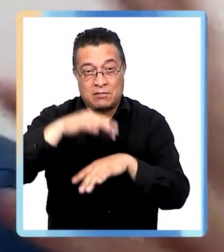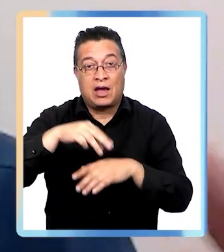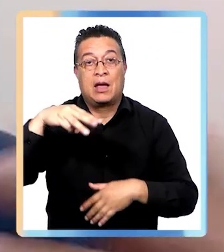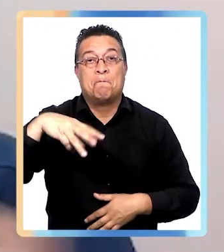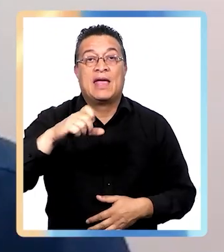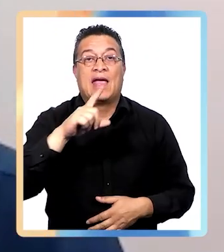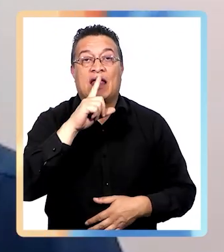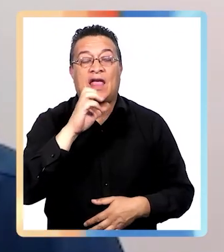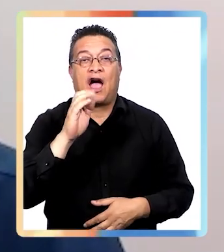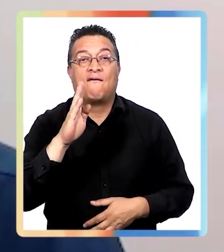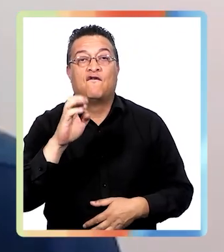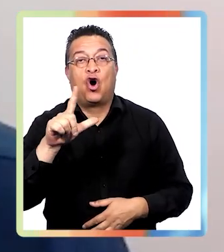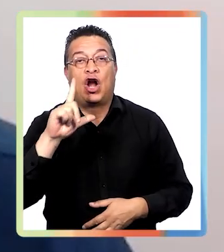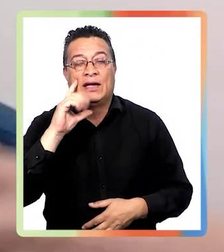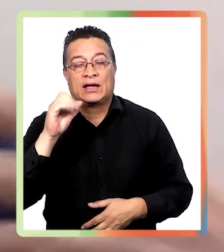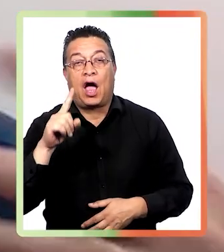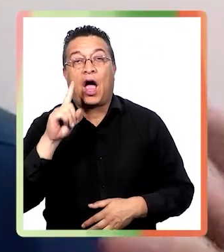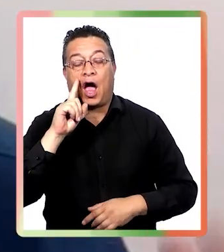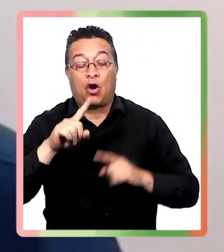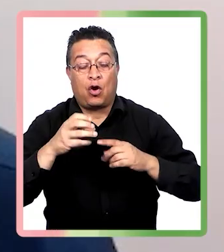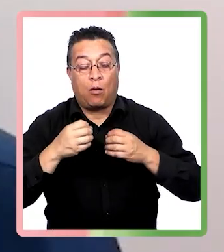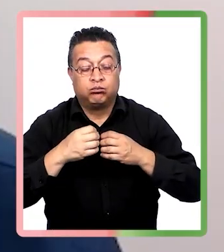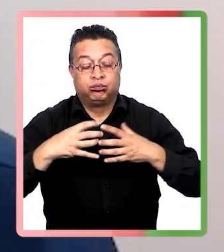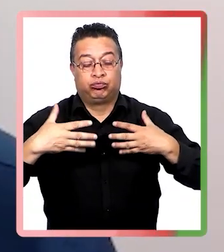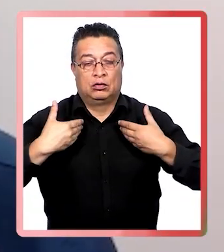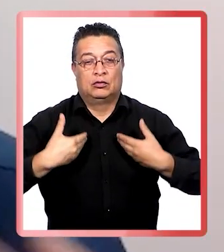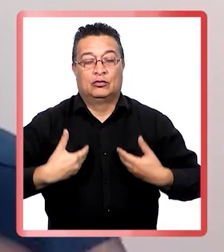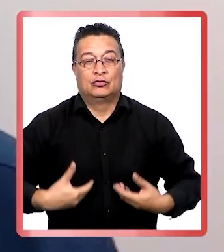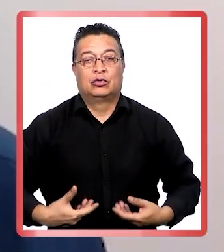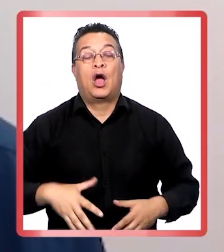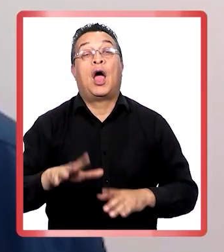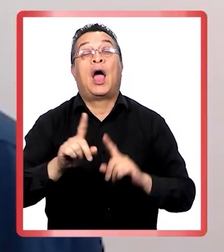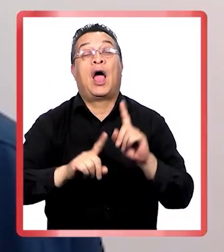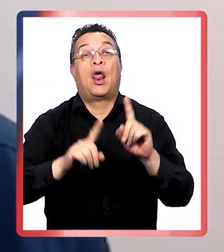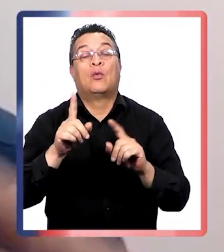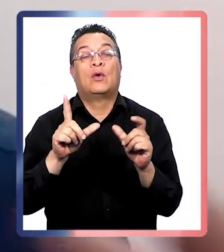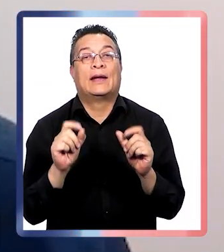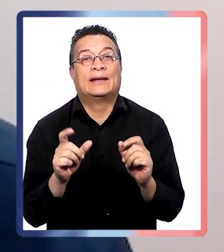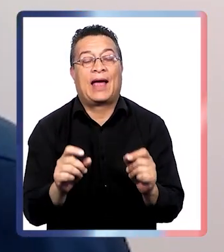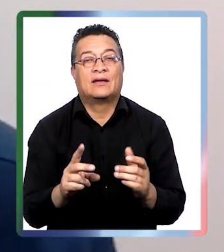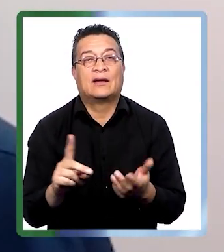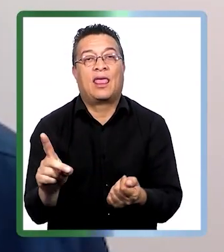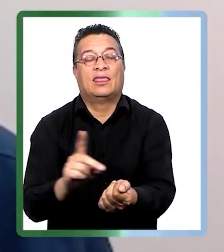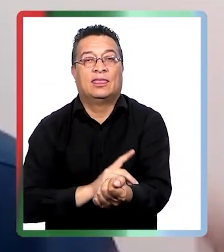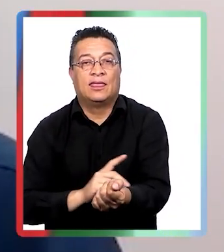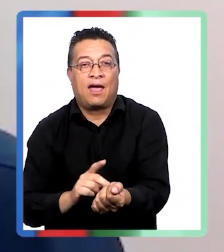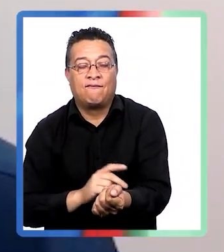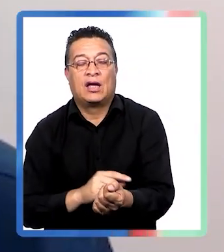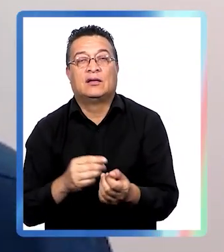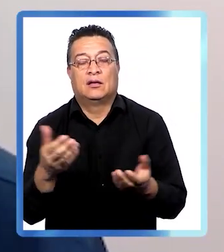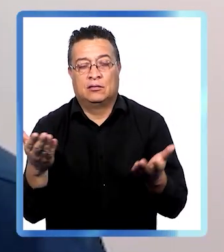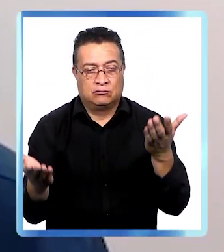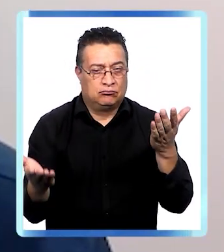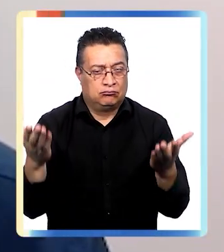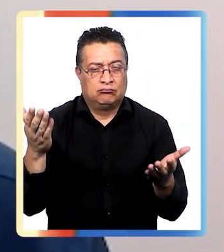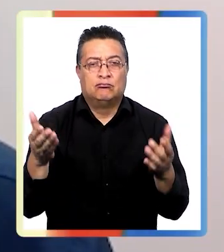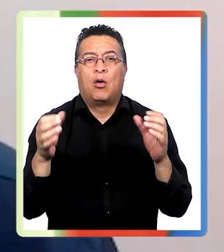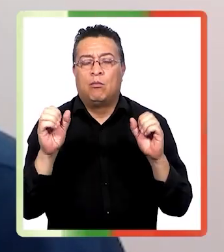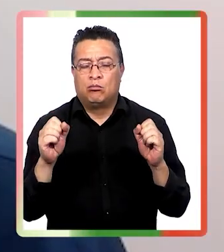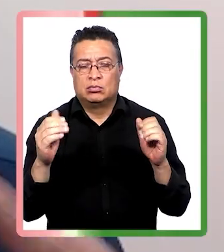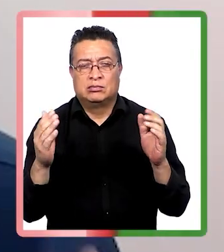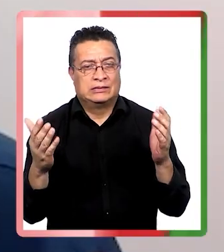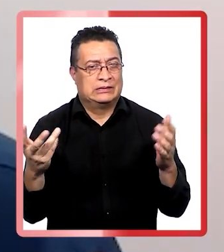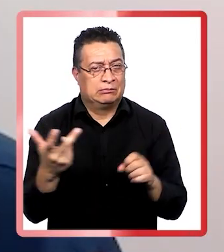enfermedades metabólicas. Por ejemplo, alguna inflamación del organismo, por ejemplo, algún cáncer, una diabetes